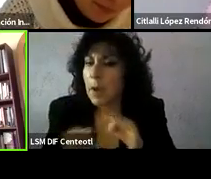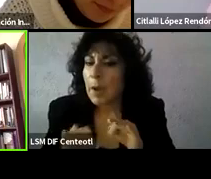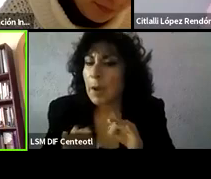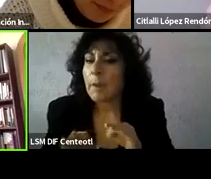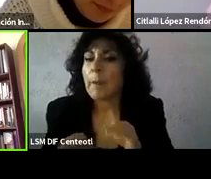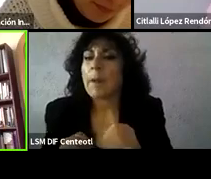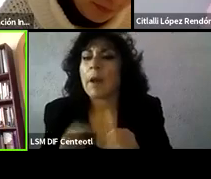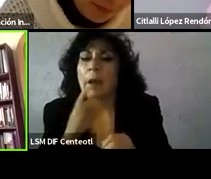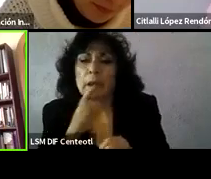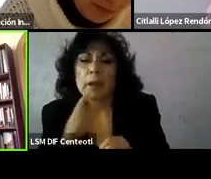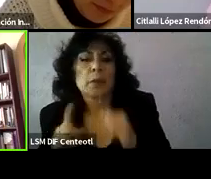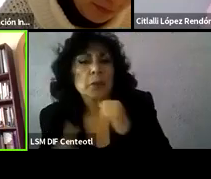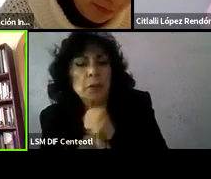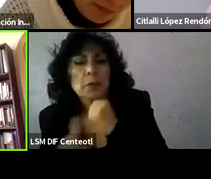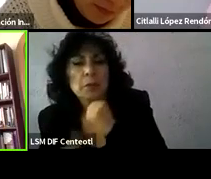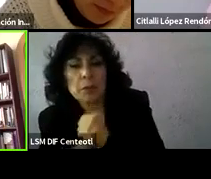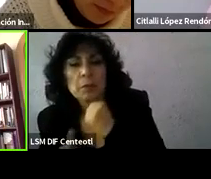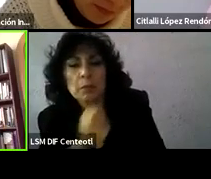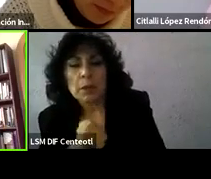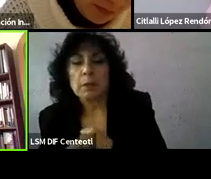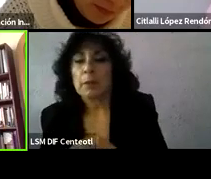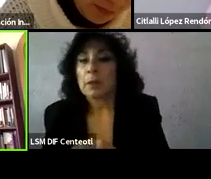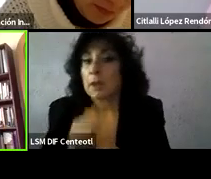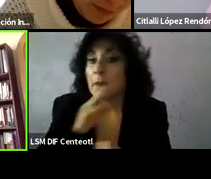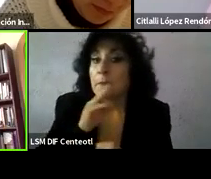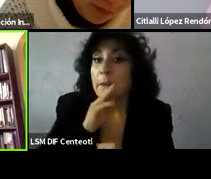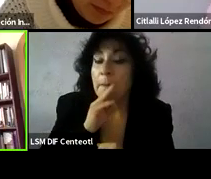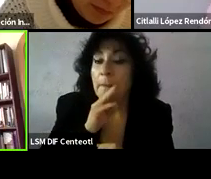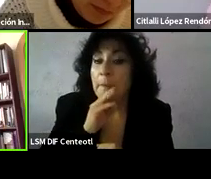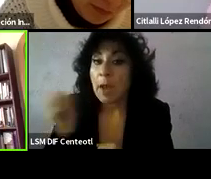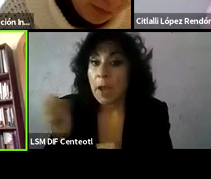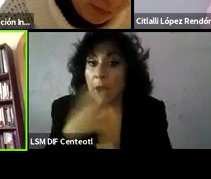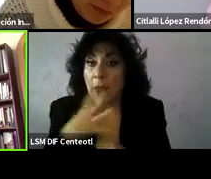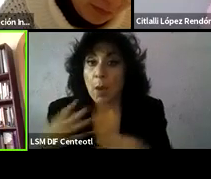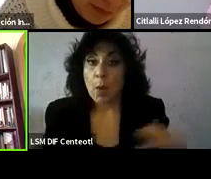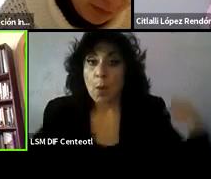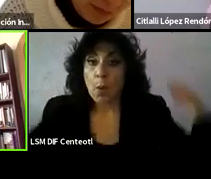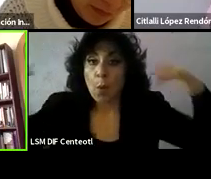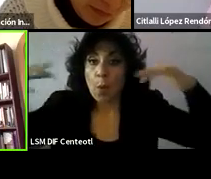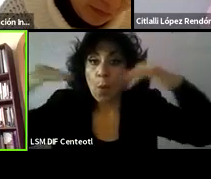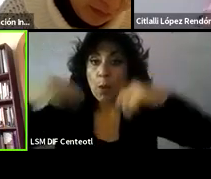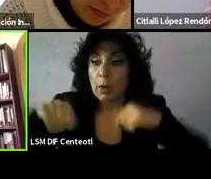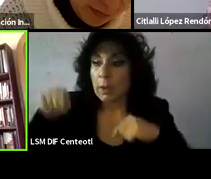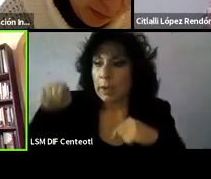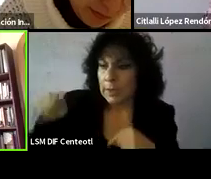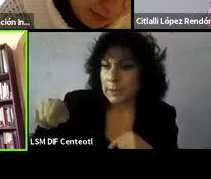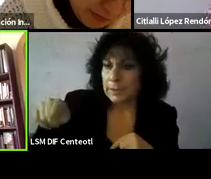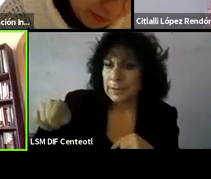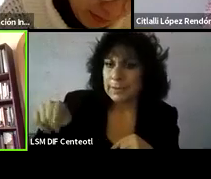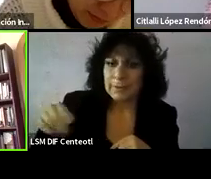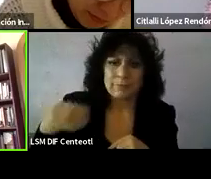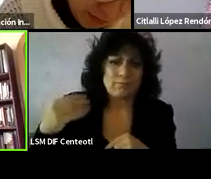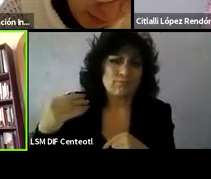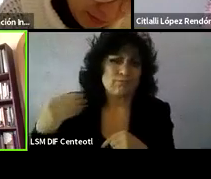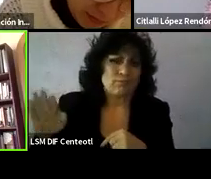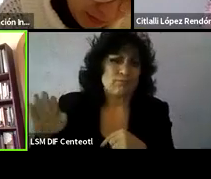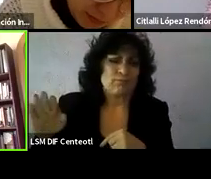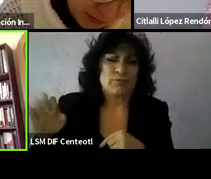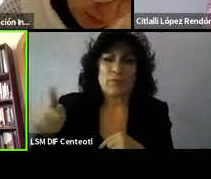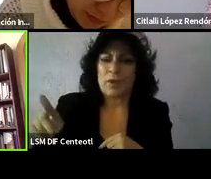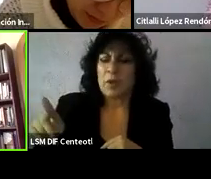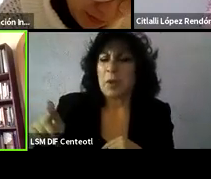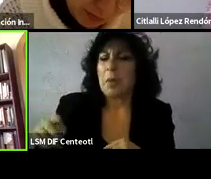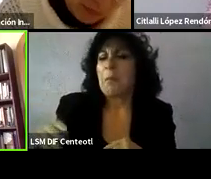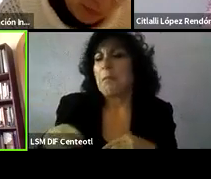conflictos, y una mamá llegó en el foro que hicimos y dijo, es que este era un vago, O sea, 2 días era expulsado y un